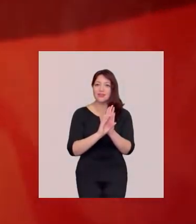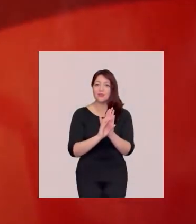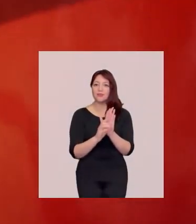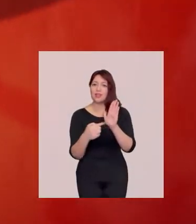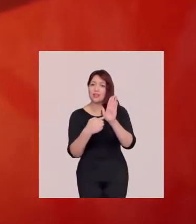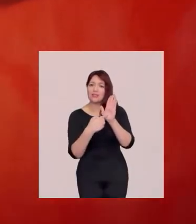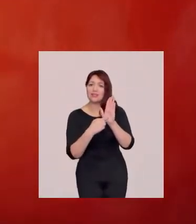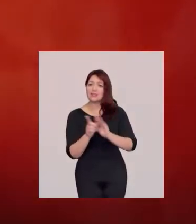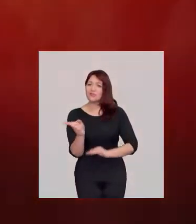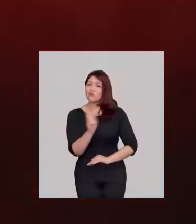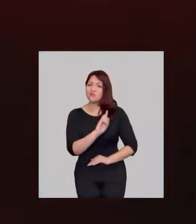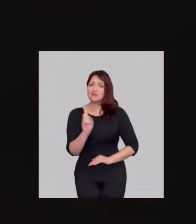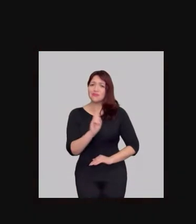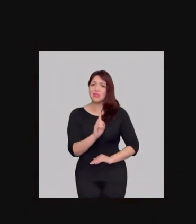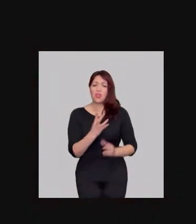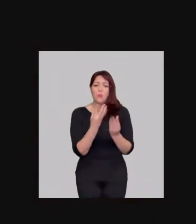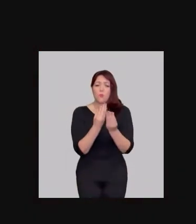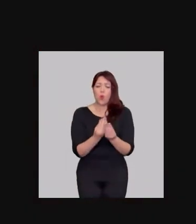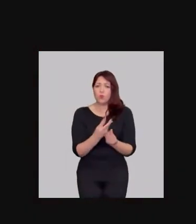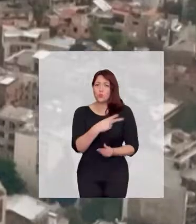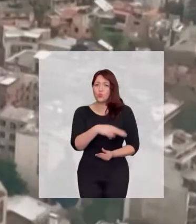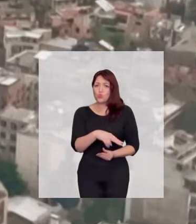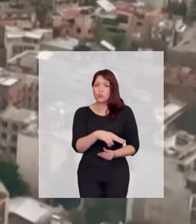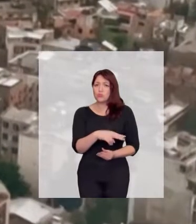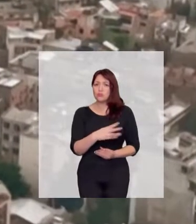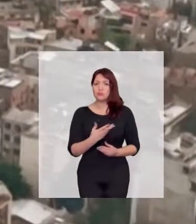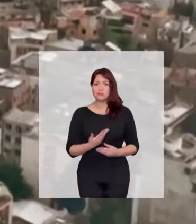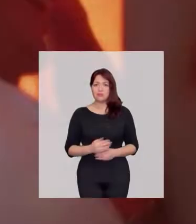No era esta, que sigue siendo de unos pocos.